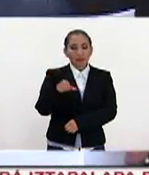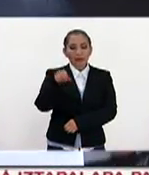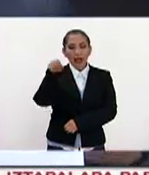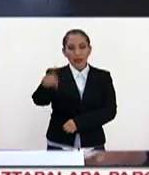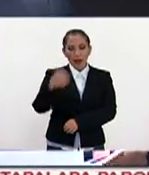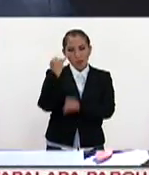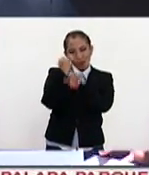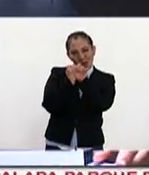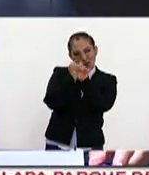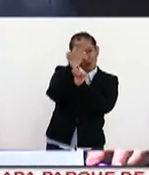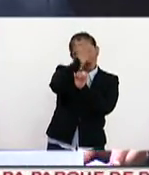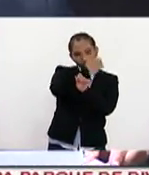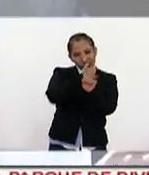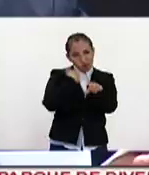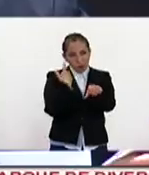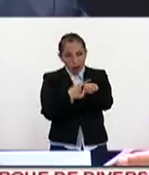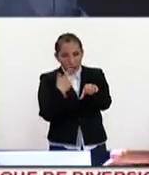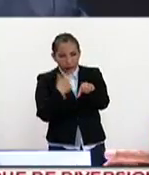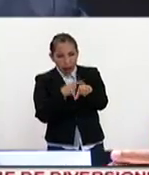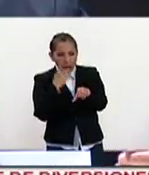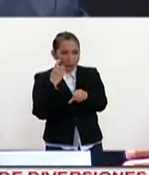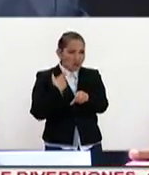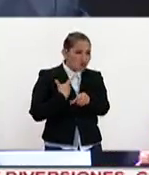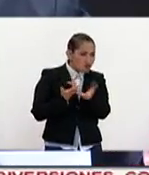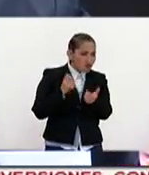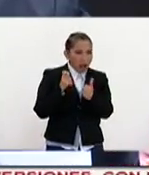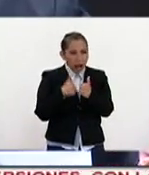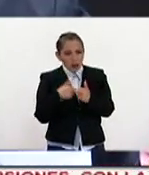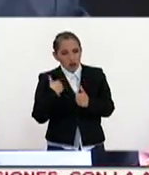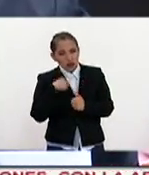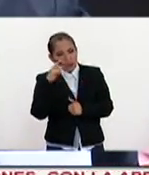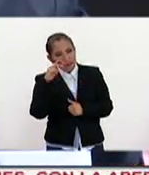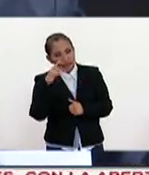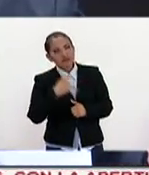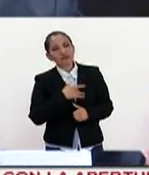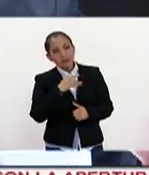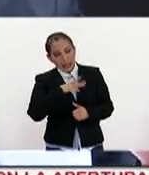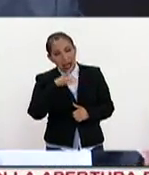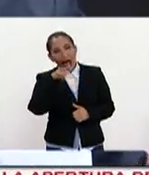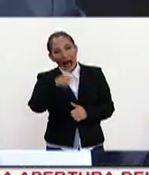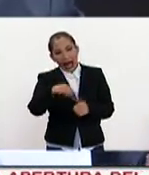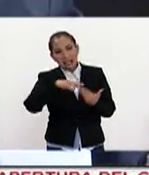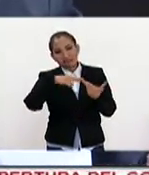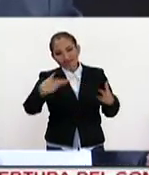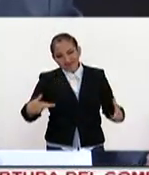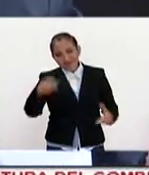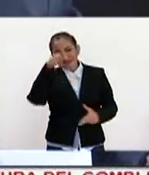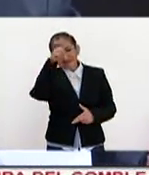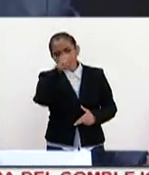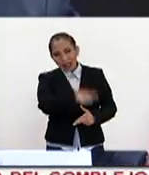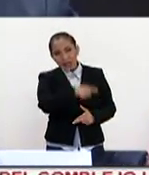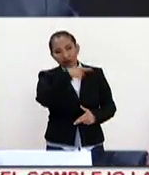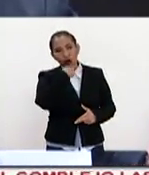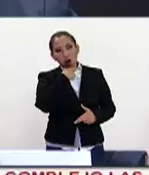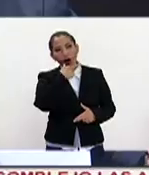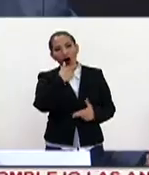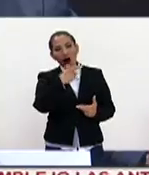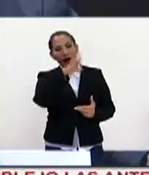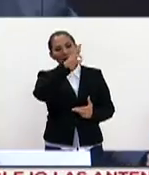del estudio epidemiológico, nosotros estamos persuadidos de que hay una asociación entre